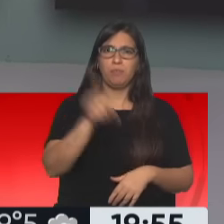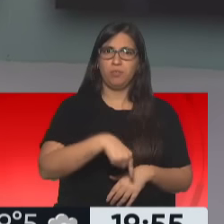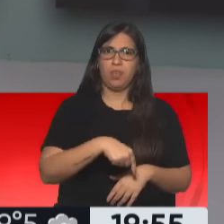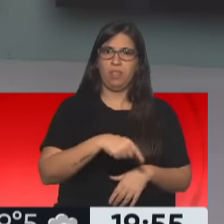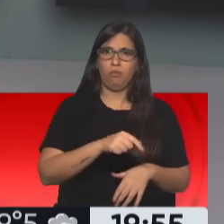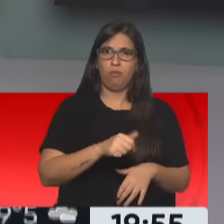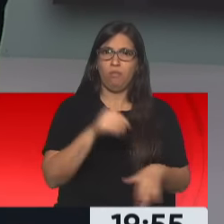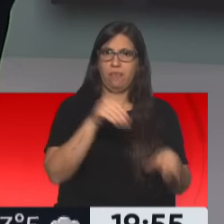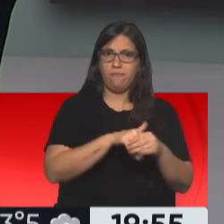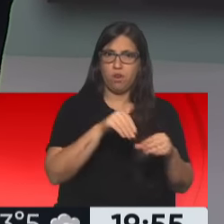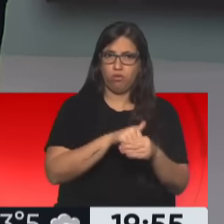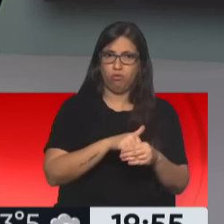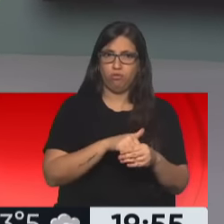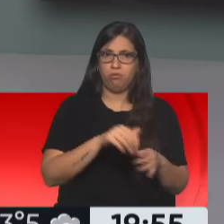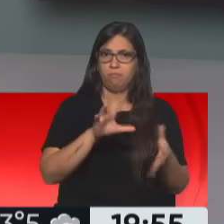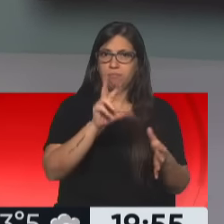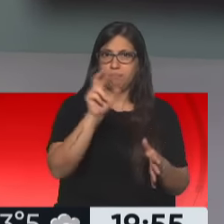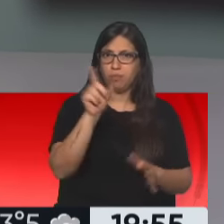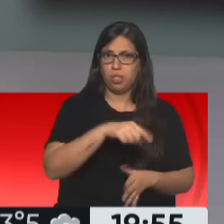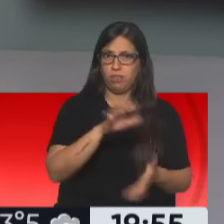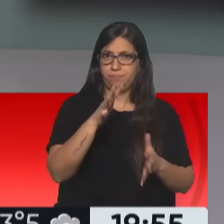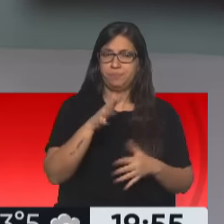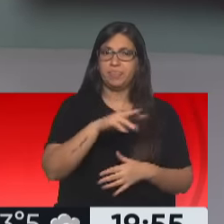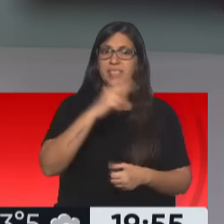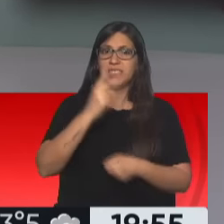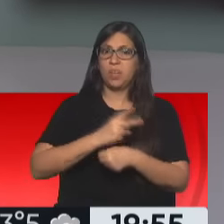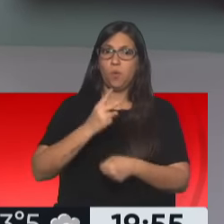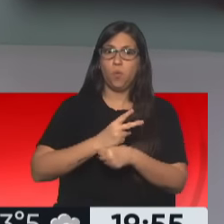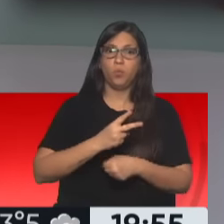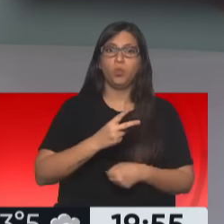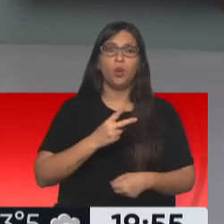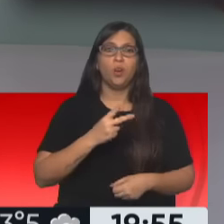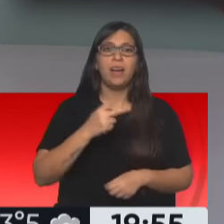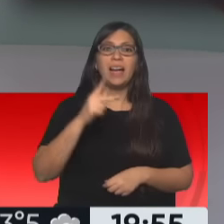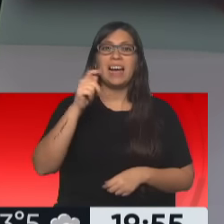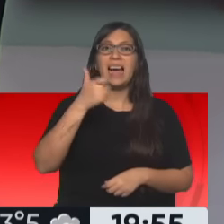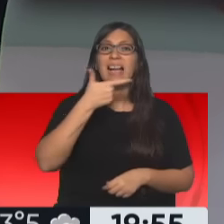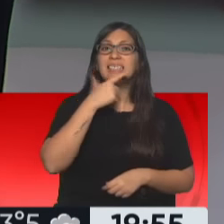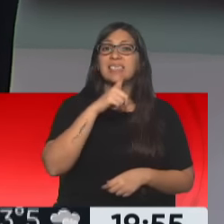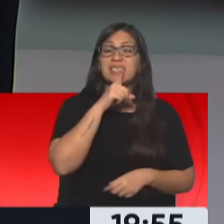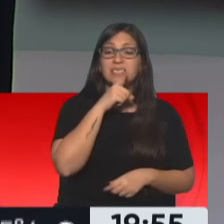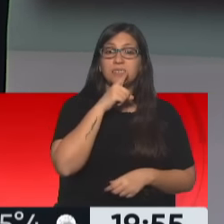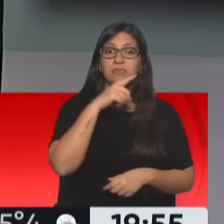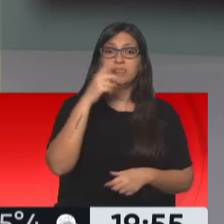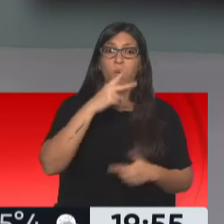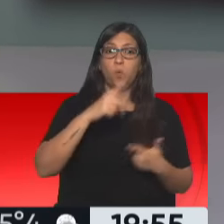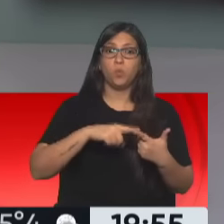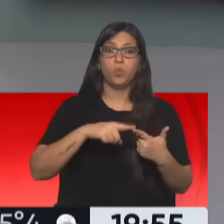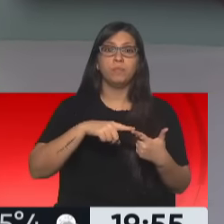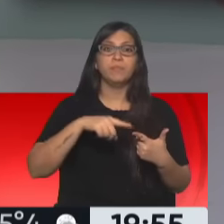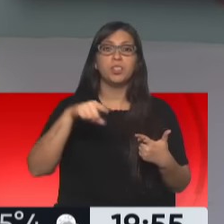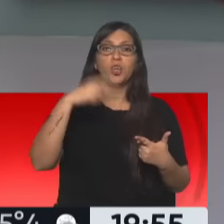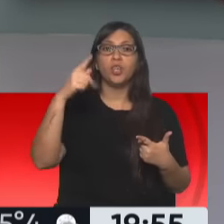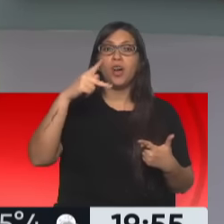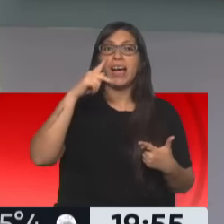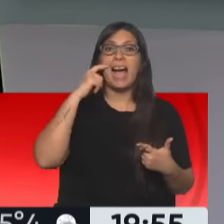en torno a los 30 puntos. En segundo lugar, José Antonio Kast. En tercer lugar, Kaiser, que viene subiendo, de hecho